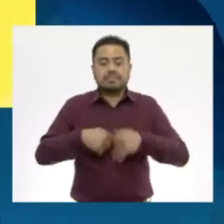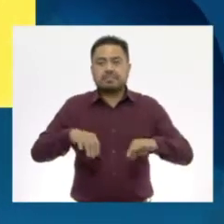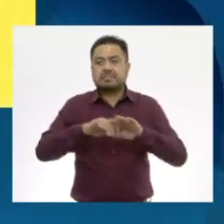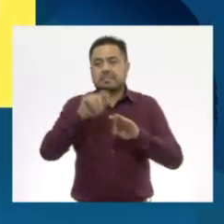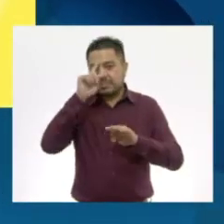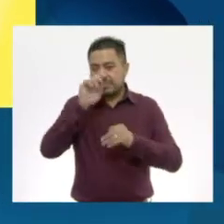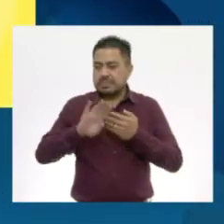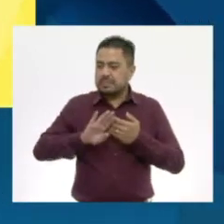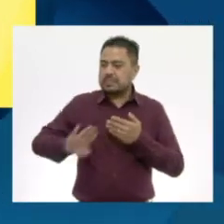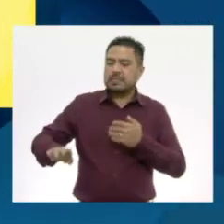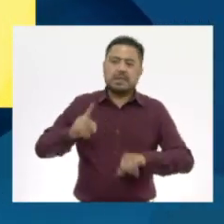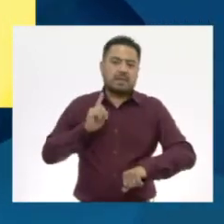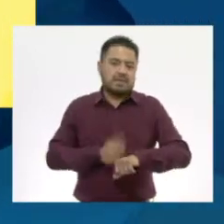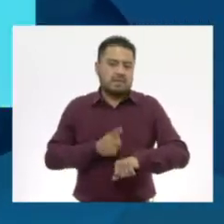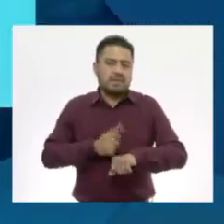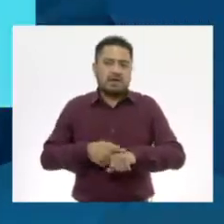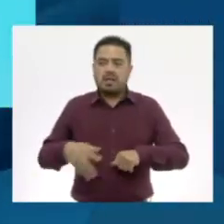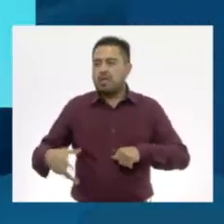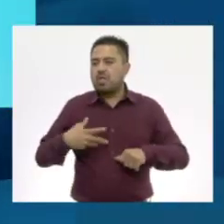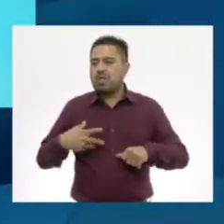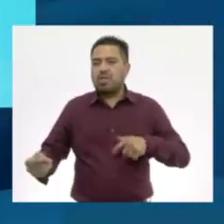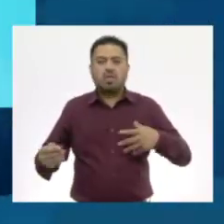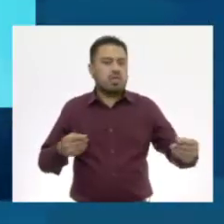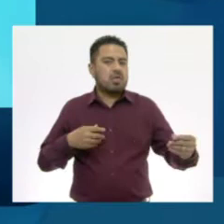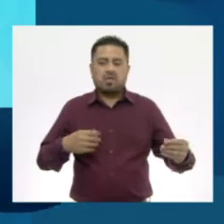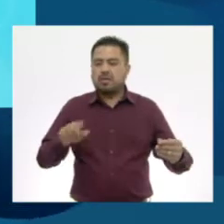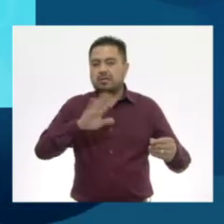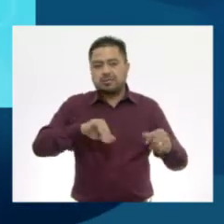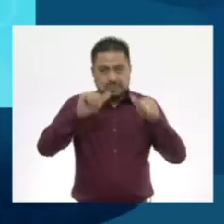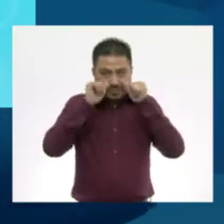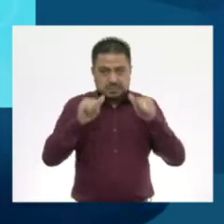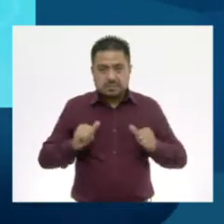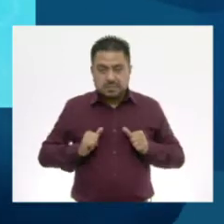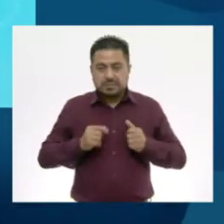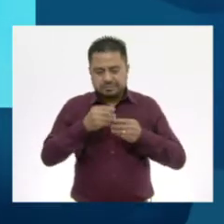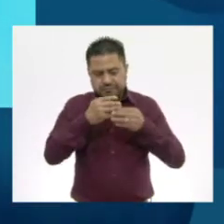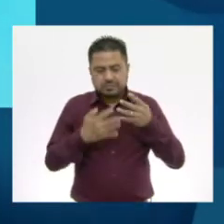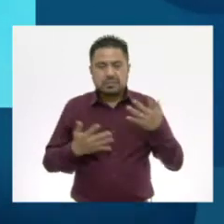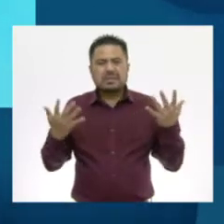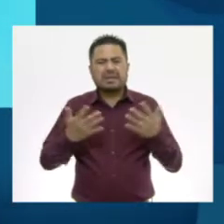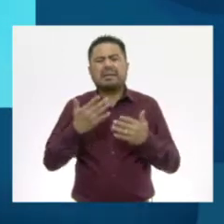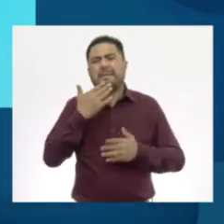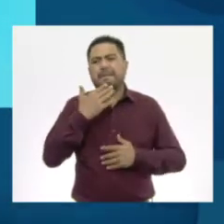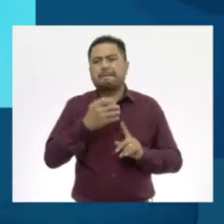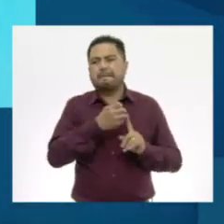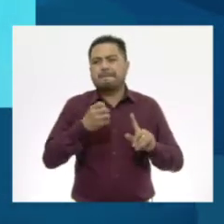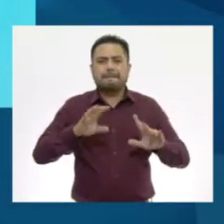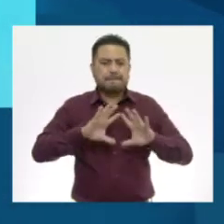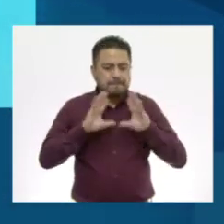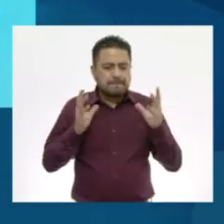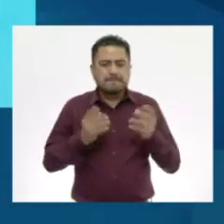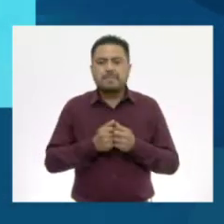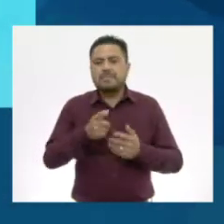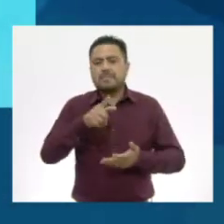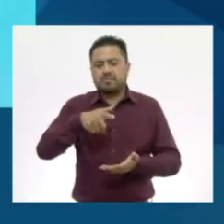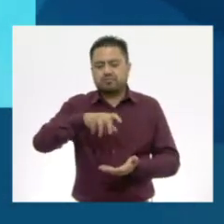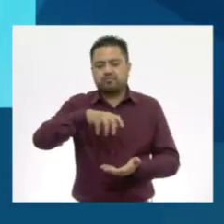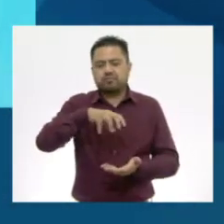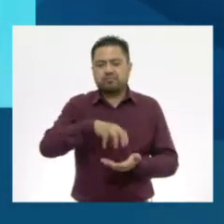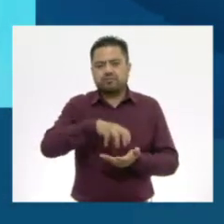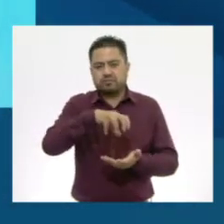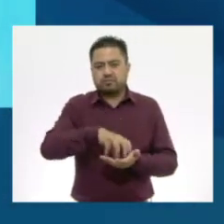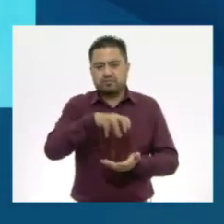importante para prevenir cualquier enfermedad. Sigue estos pasos para hacerlo correctamente. Moja tus